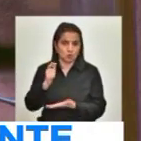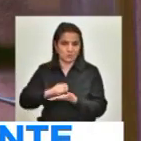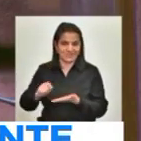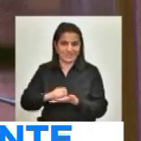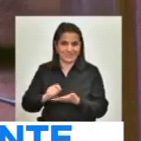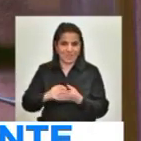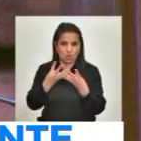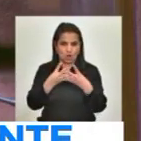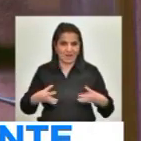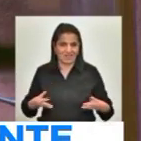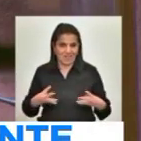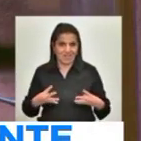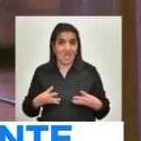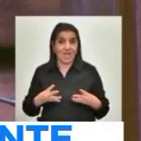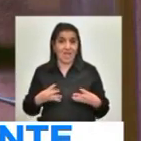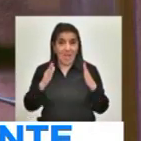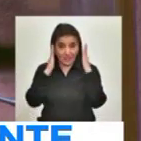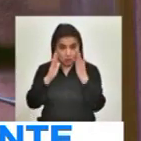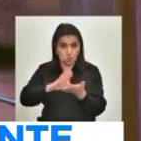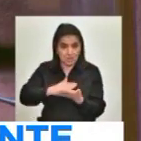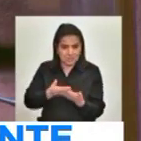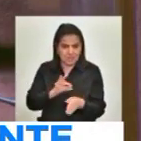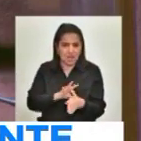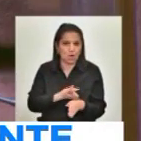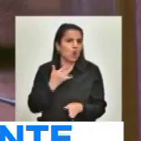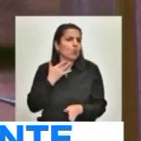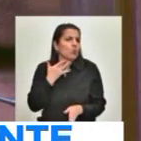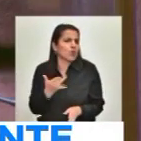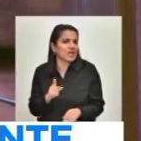que informe en este caso las razones por qué no se trasladó